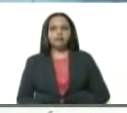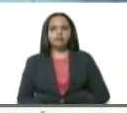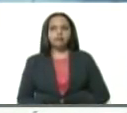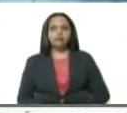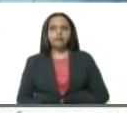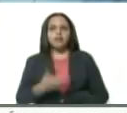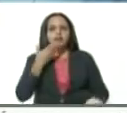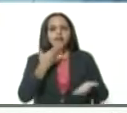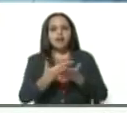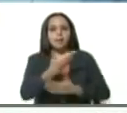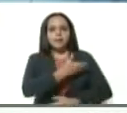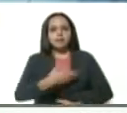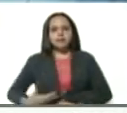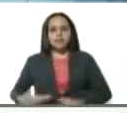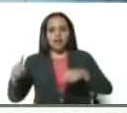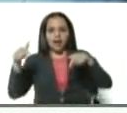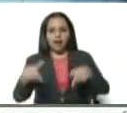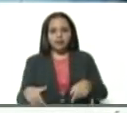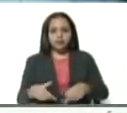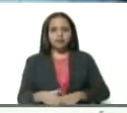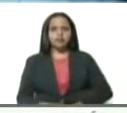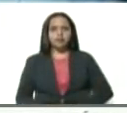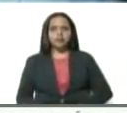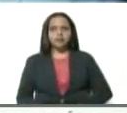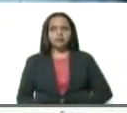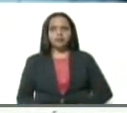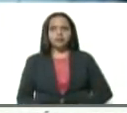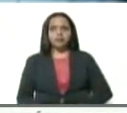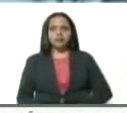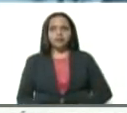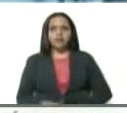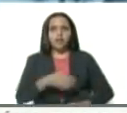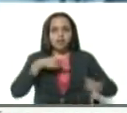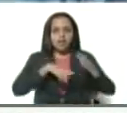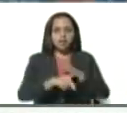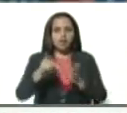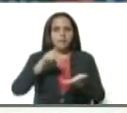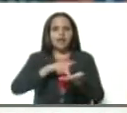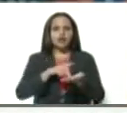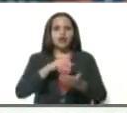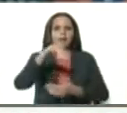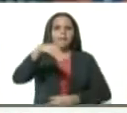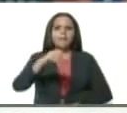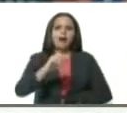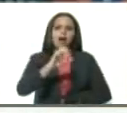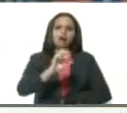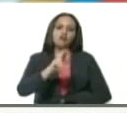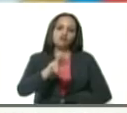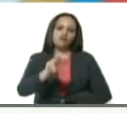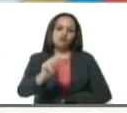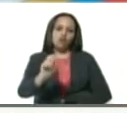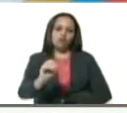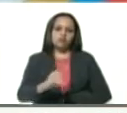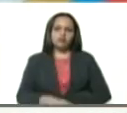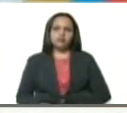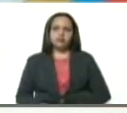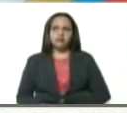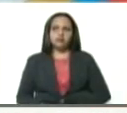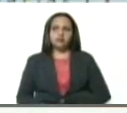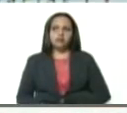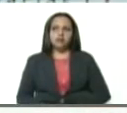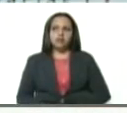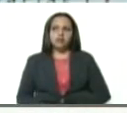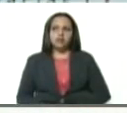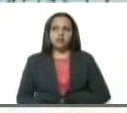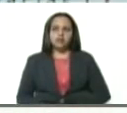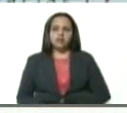Gracias, presidente. Aquí estamos, dentro de la parroquia Macuto, en el Centro Integral de